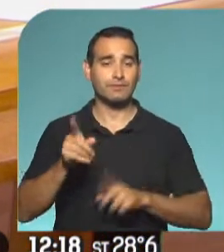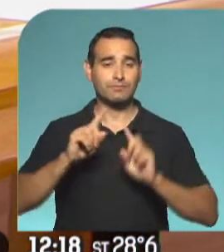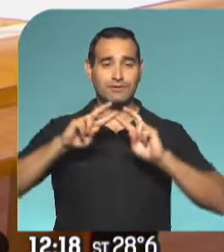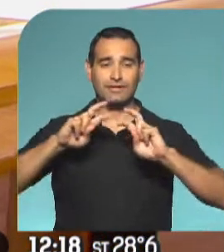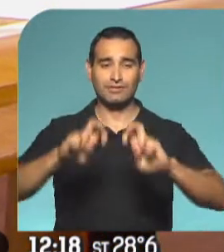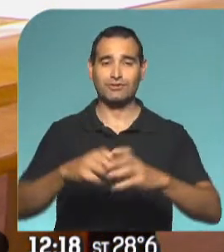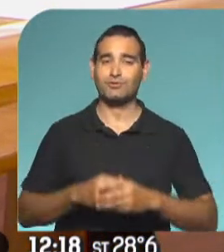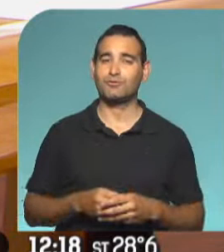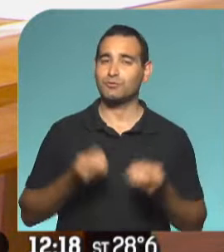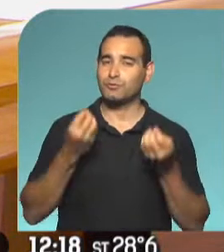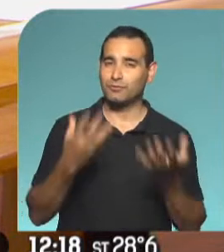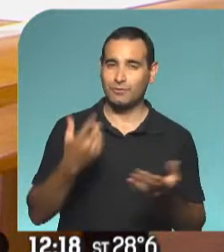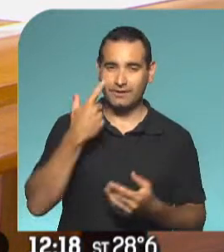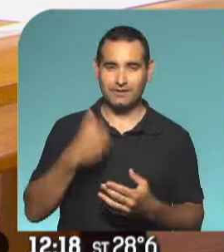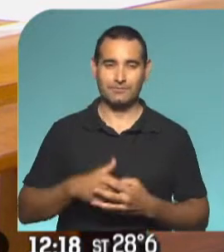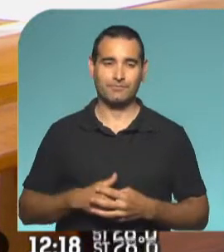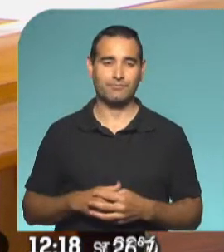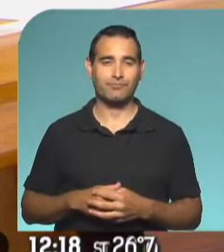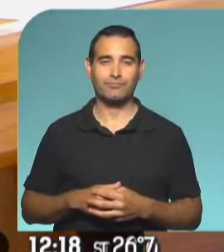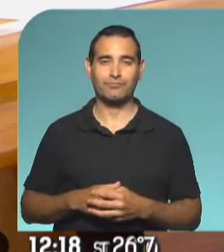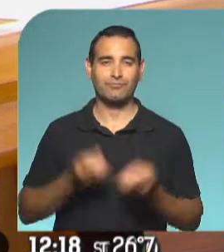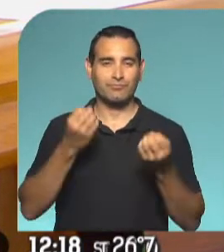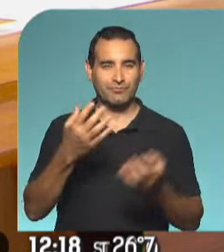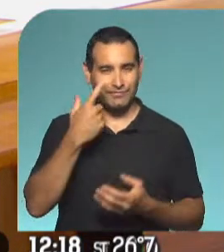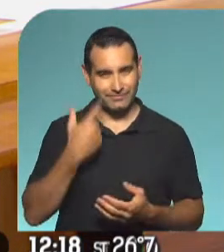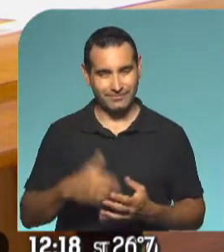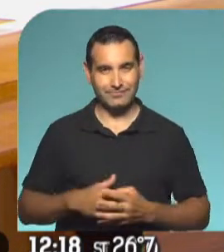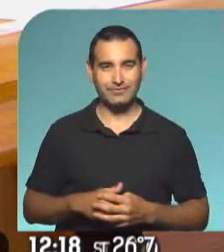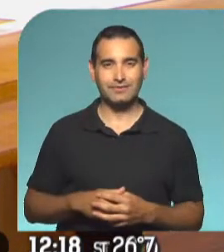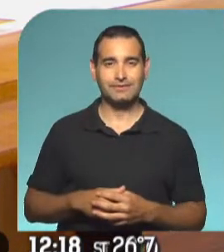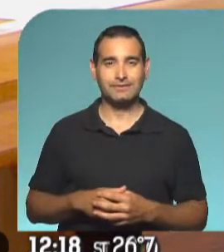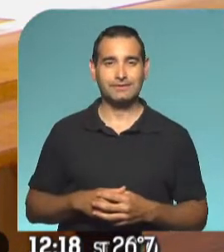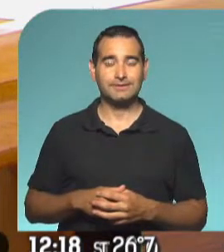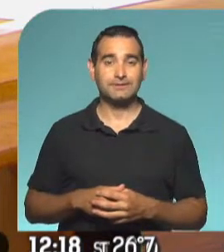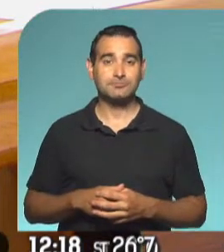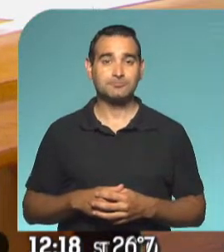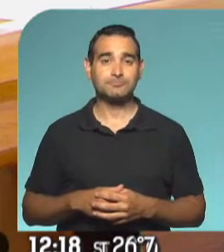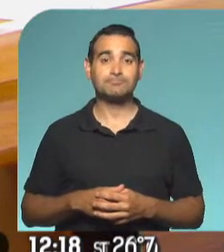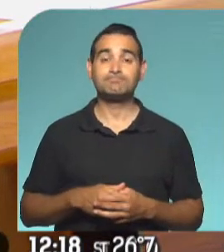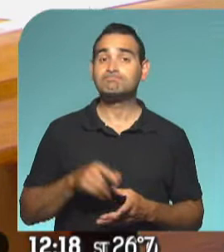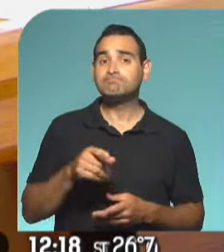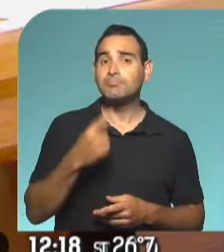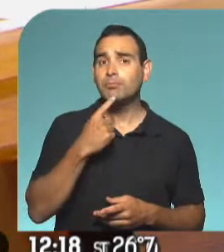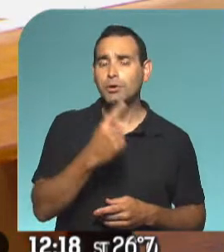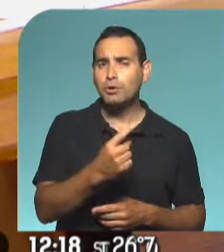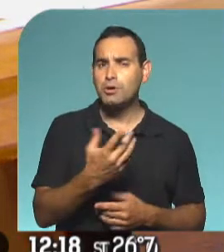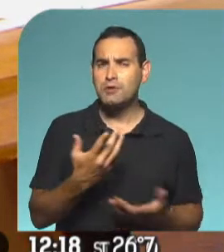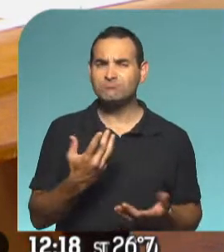investigación. Doctora Stein, ¿cómo le va? Buen día. Buenos días. Bueno, en principio saber en qué